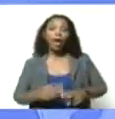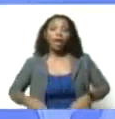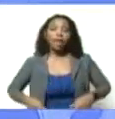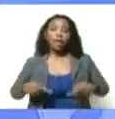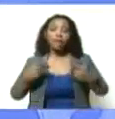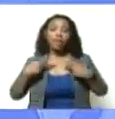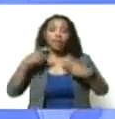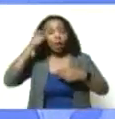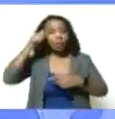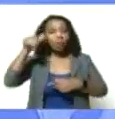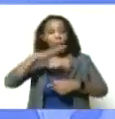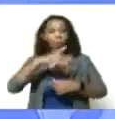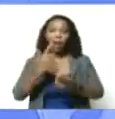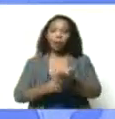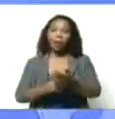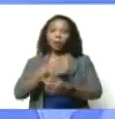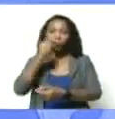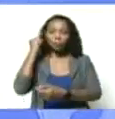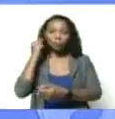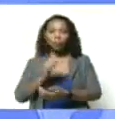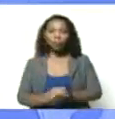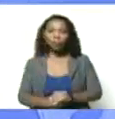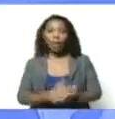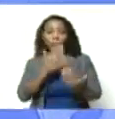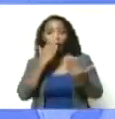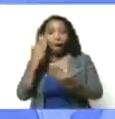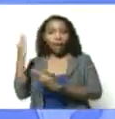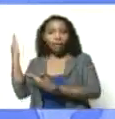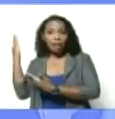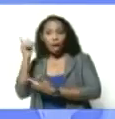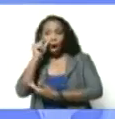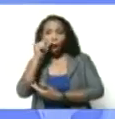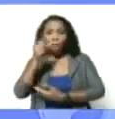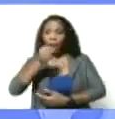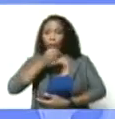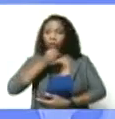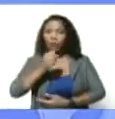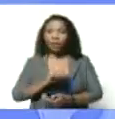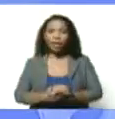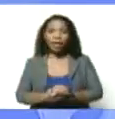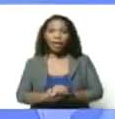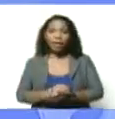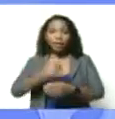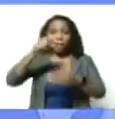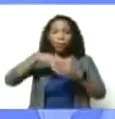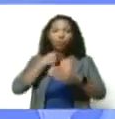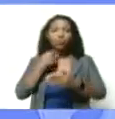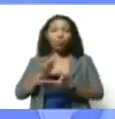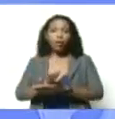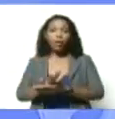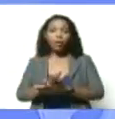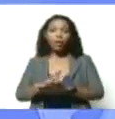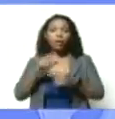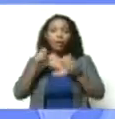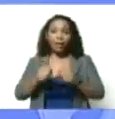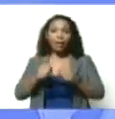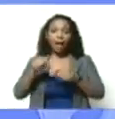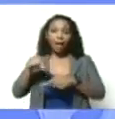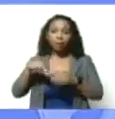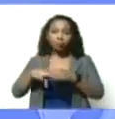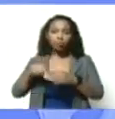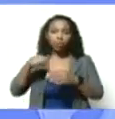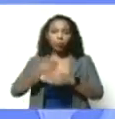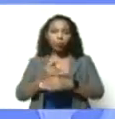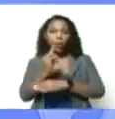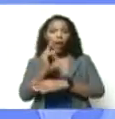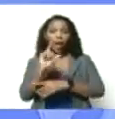pueblo, hermanos y hermanas. Así es Earle. Si el grano de trigo no muere, queda infecundo. Así es. La semilla que no